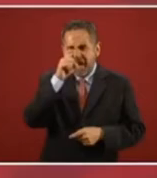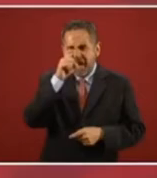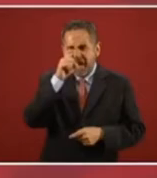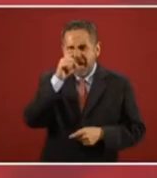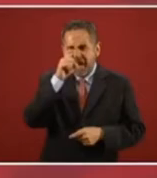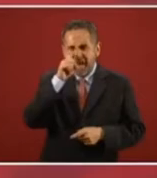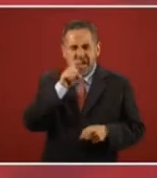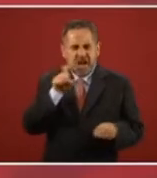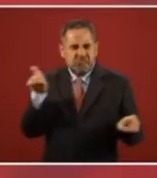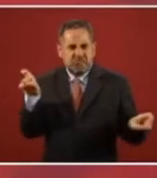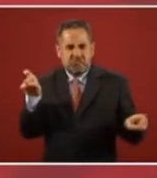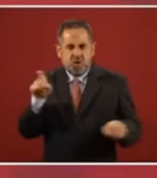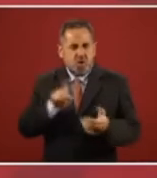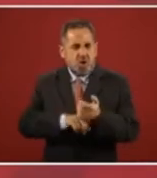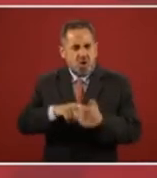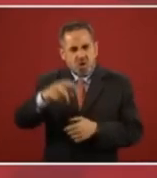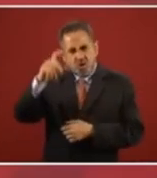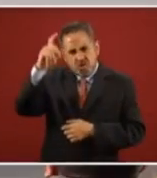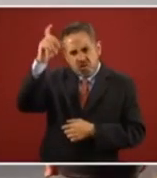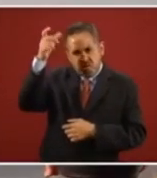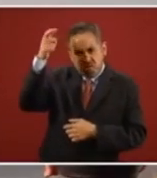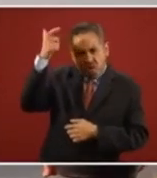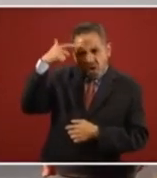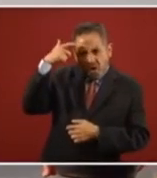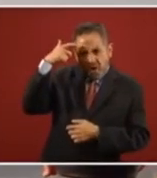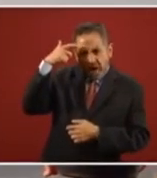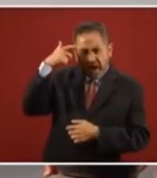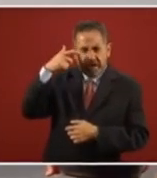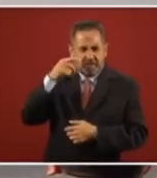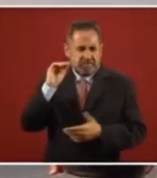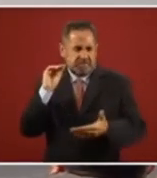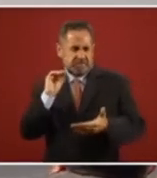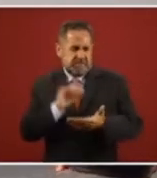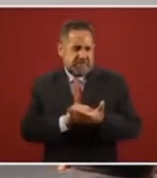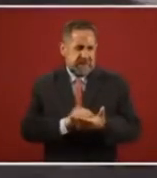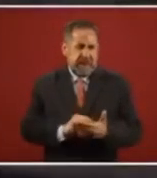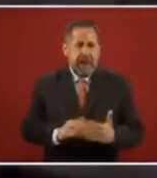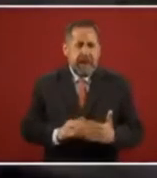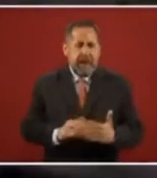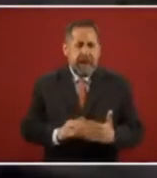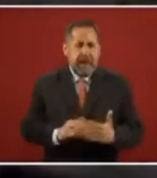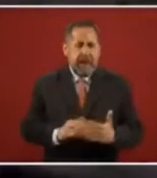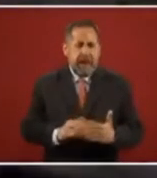ground y las iniciales del maximiliano